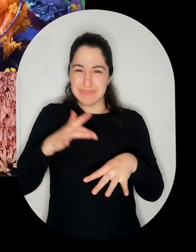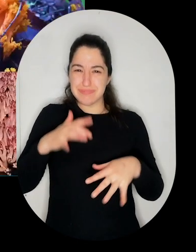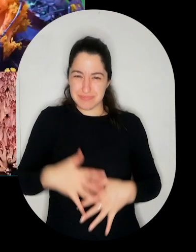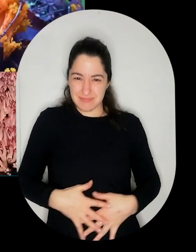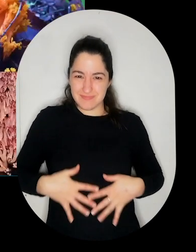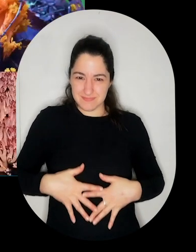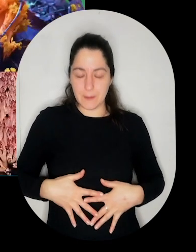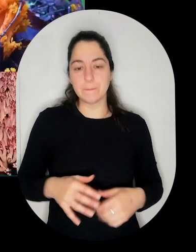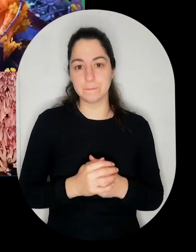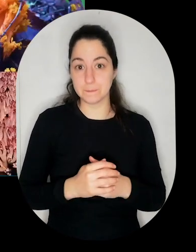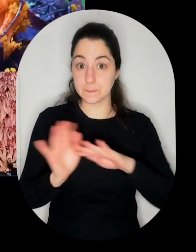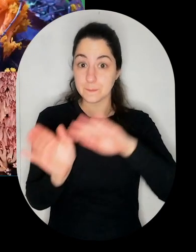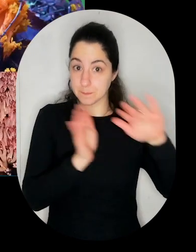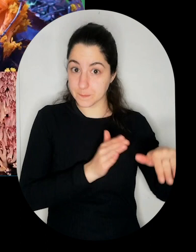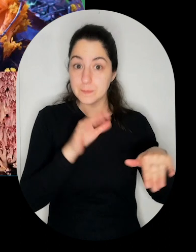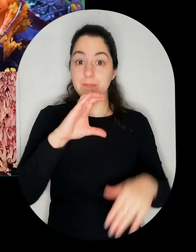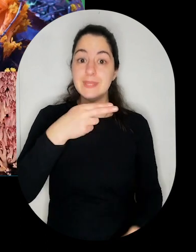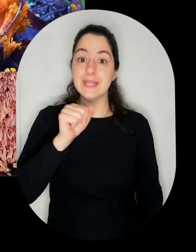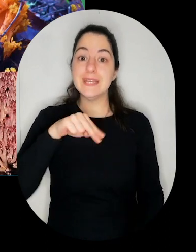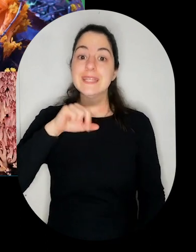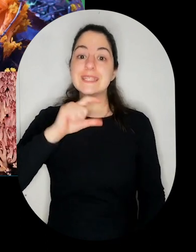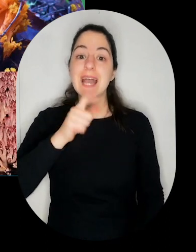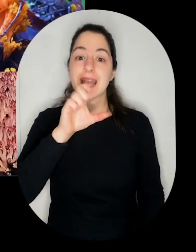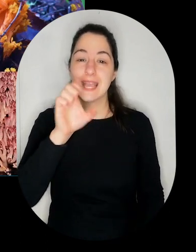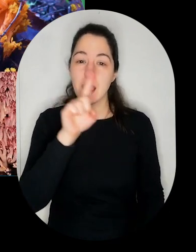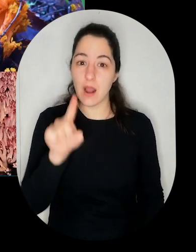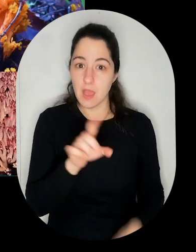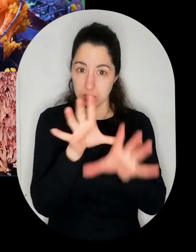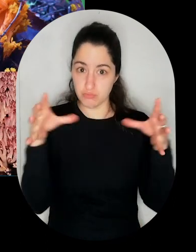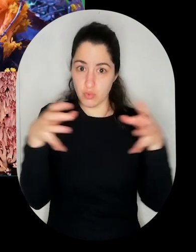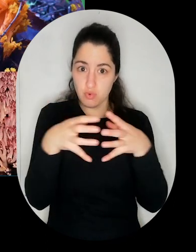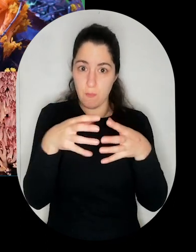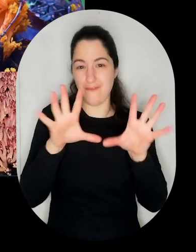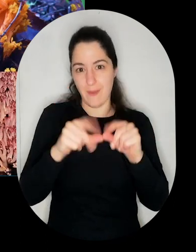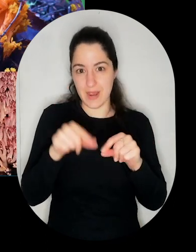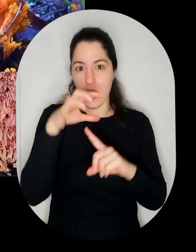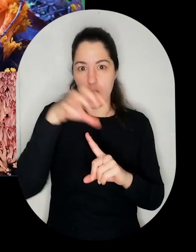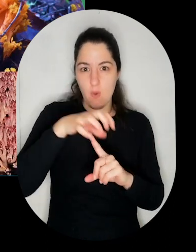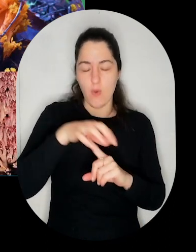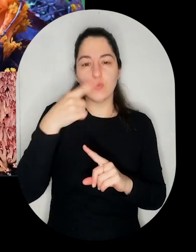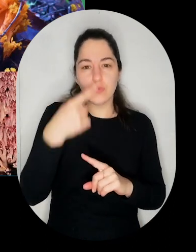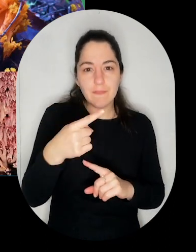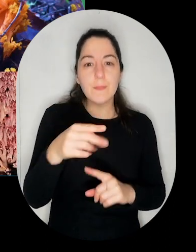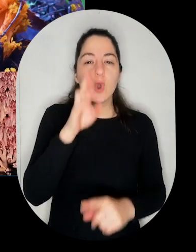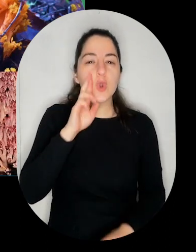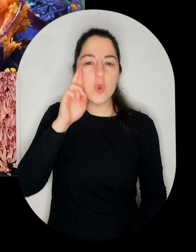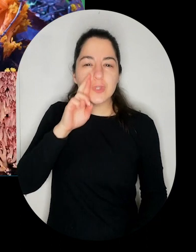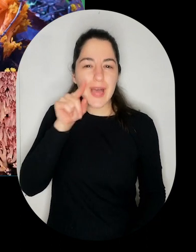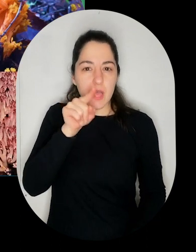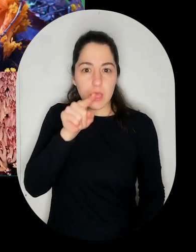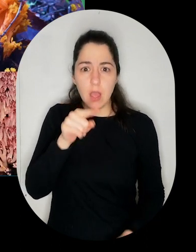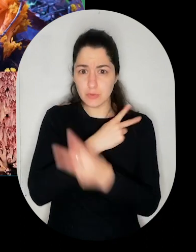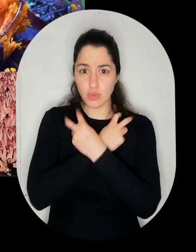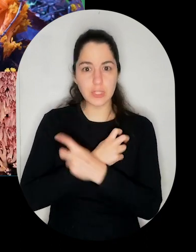Ramarías o changles. Vamos a tener tres tipos de ramaria. Existen muchas personas que creen que ramaria botrytis de color morado o rosa, que está